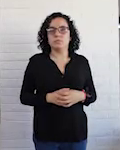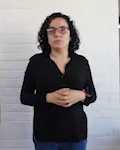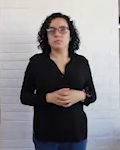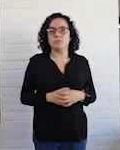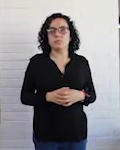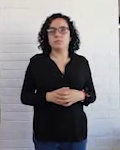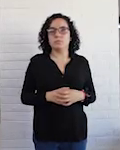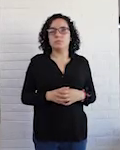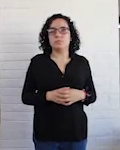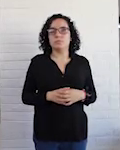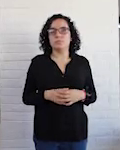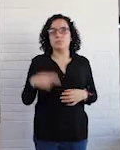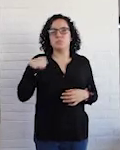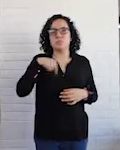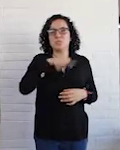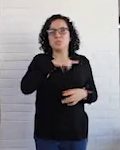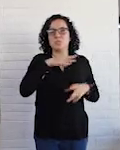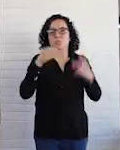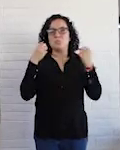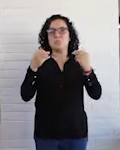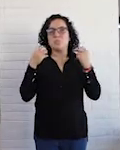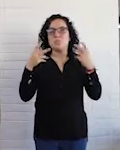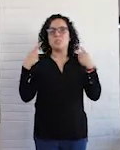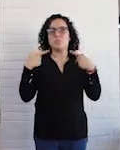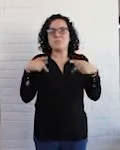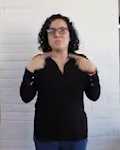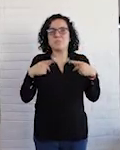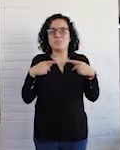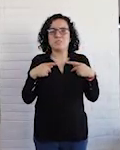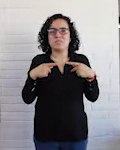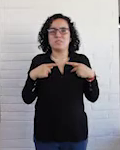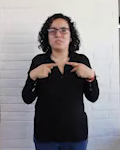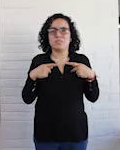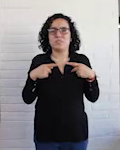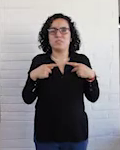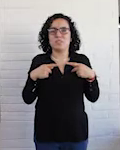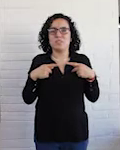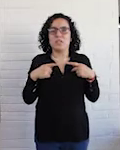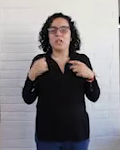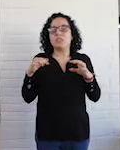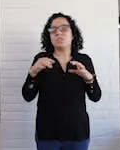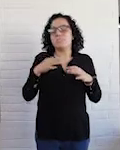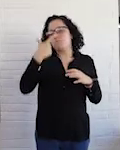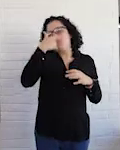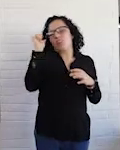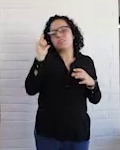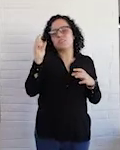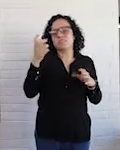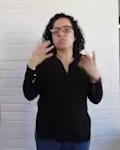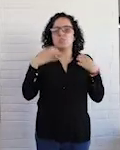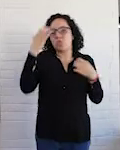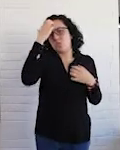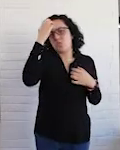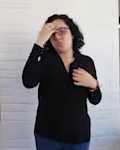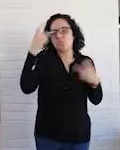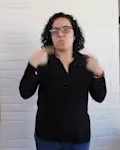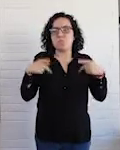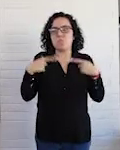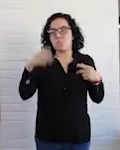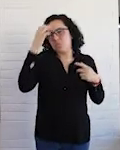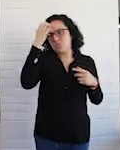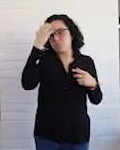Estamos en un mundo hipercompetido. Ya no basta con que el otro nos conozca. Antes era muy fácil. Para mi generación